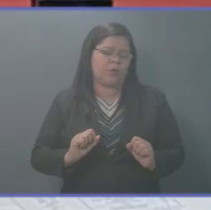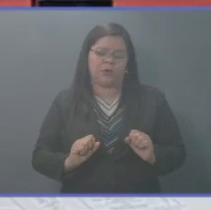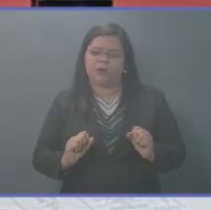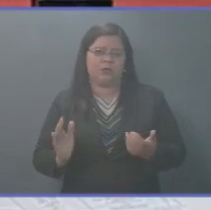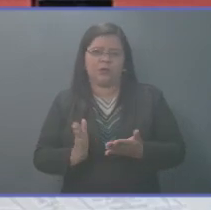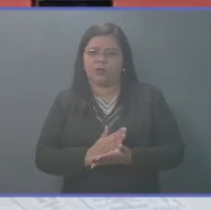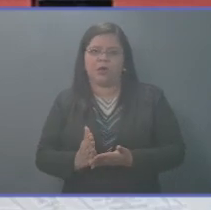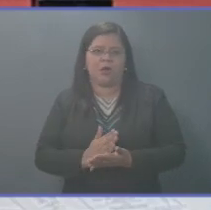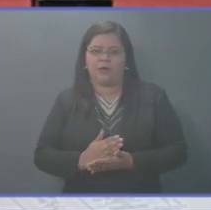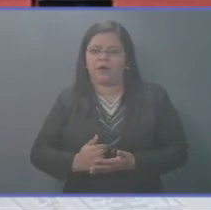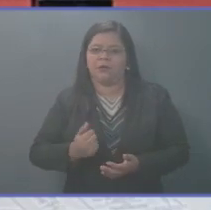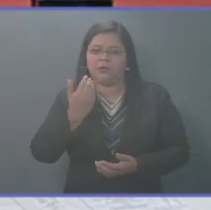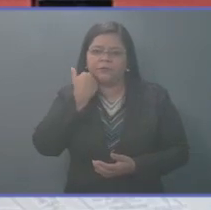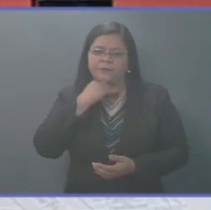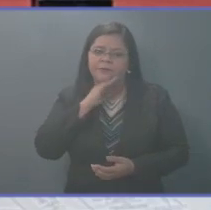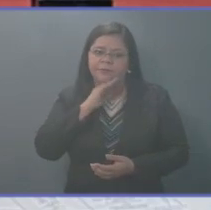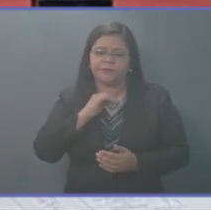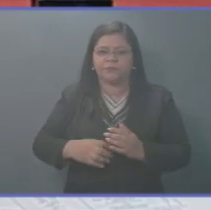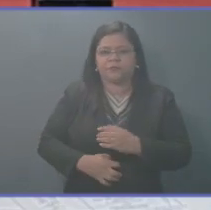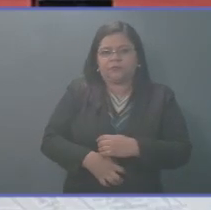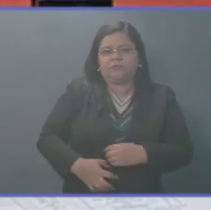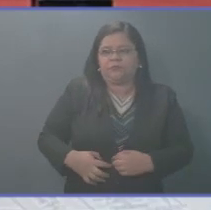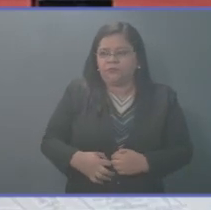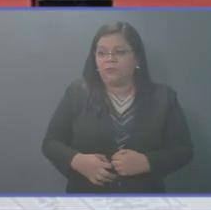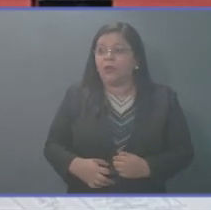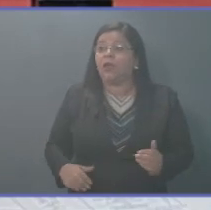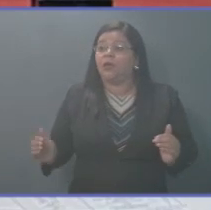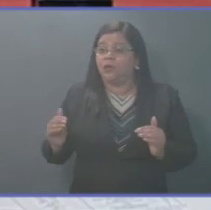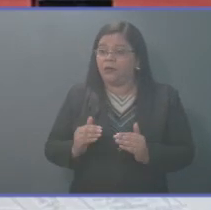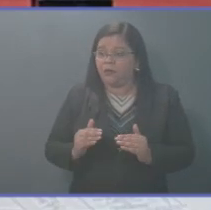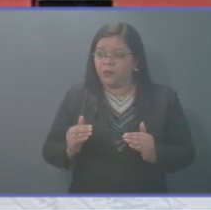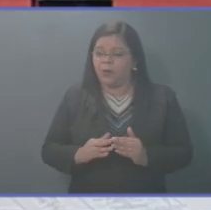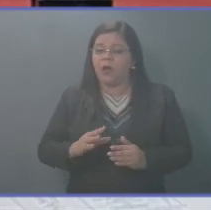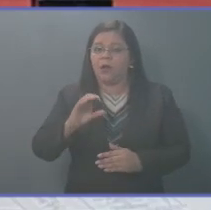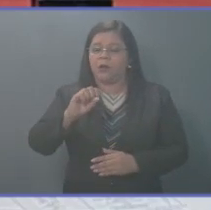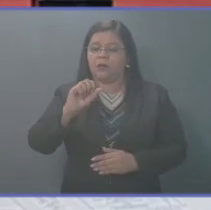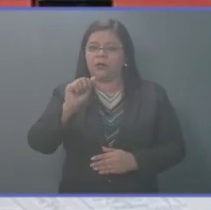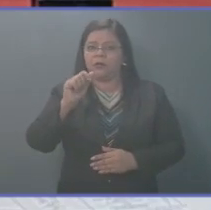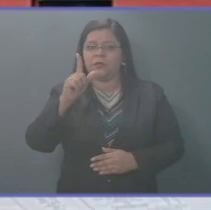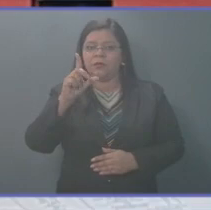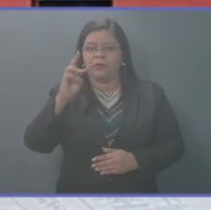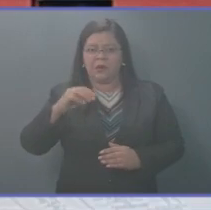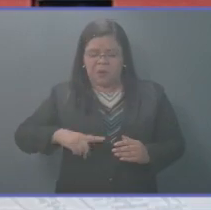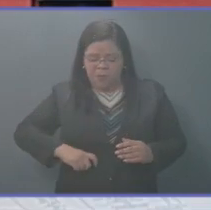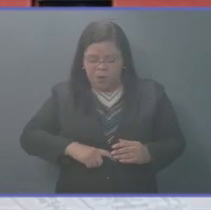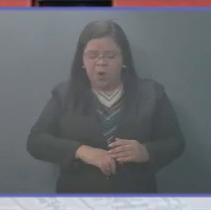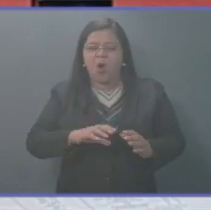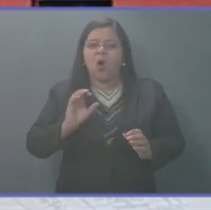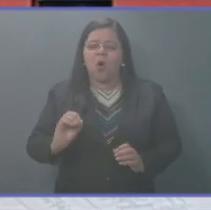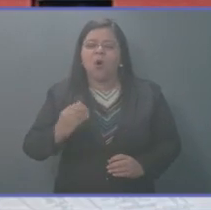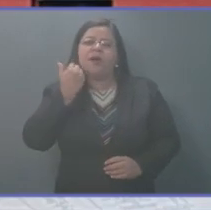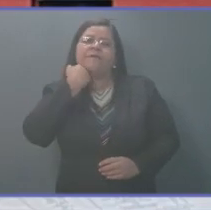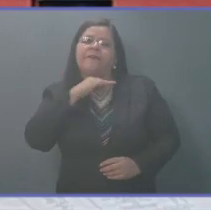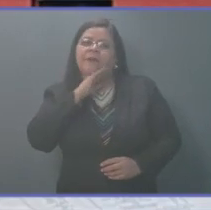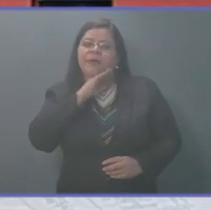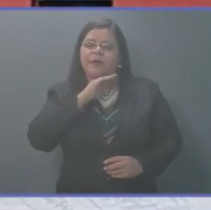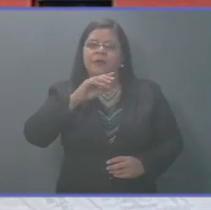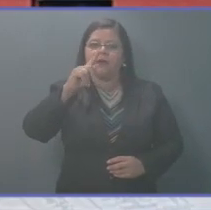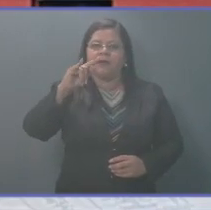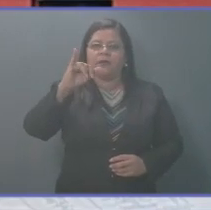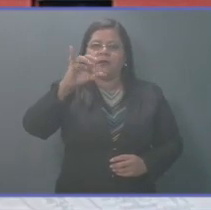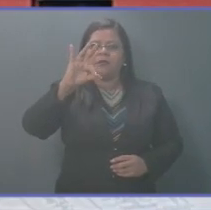gastrointestinal lo mismo de salmonelosis verdad y fiebre tifoidea entonces